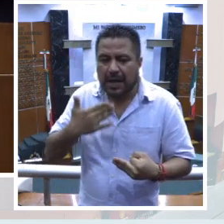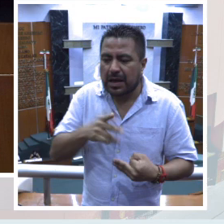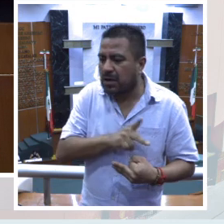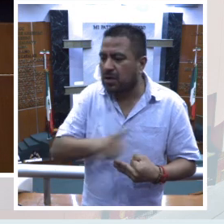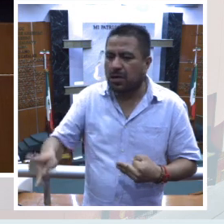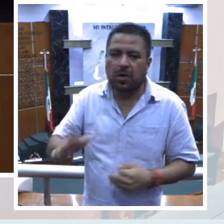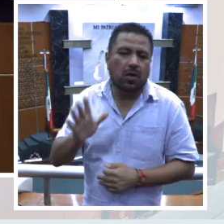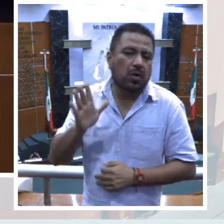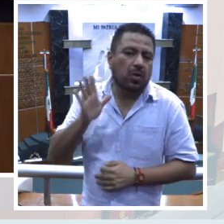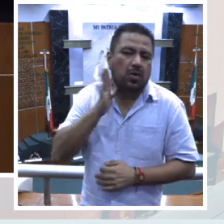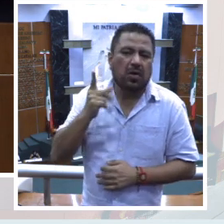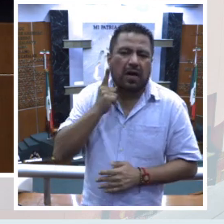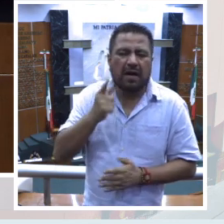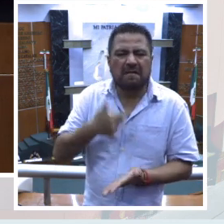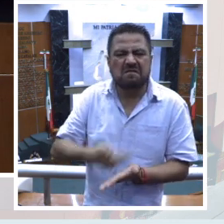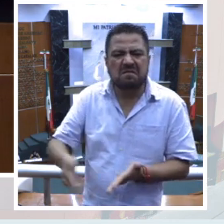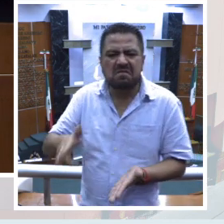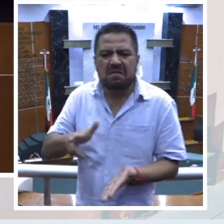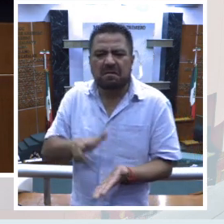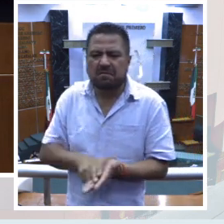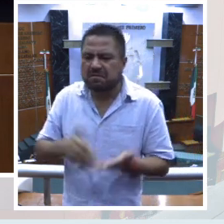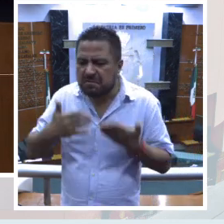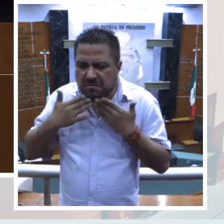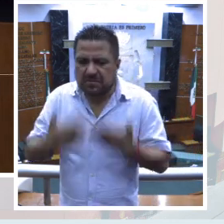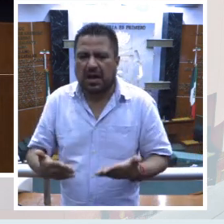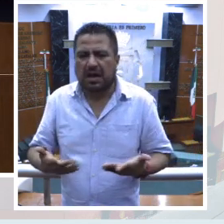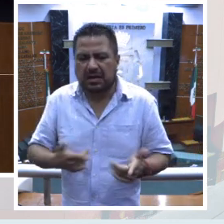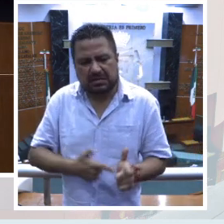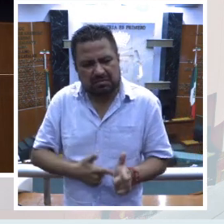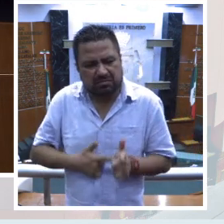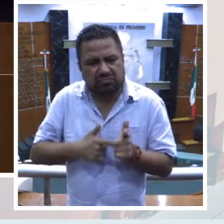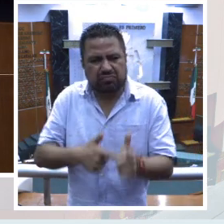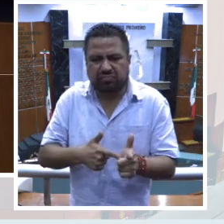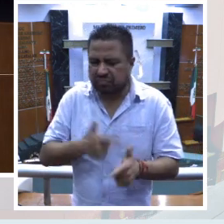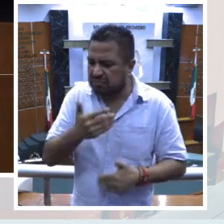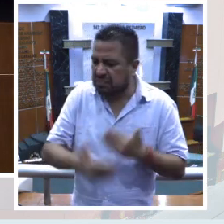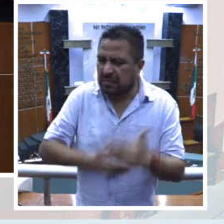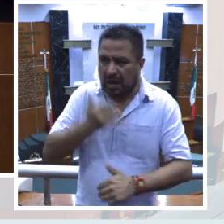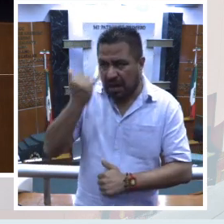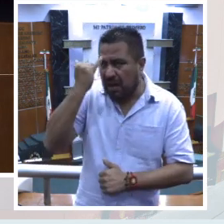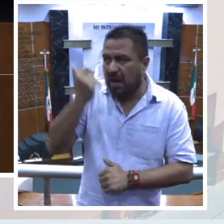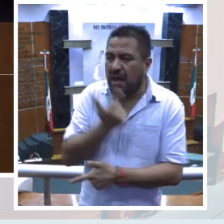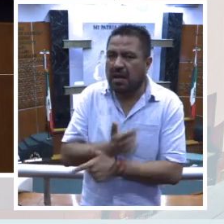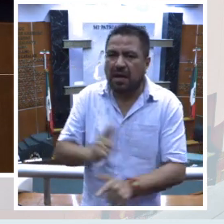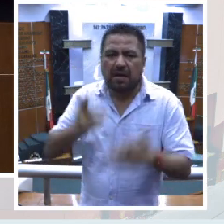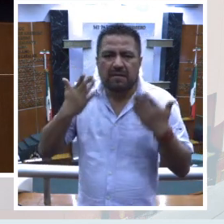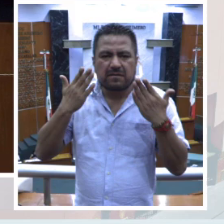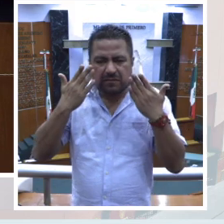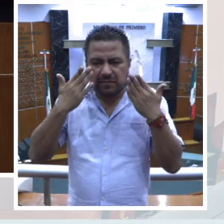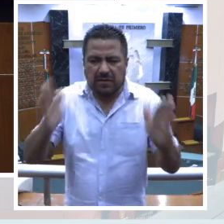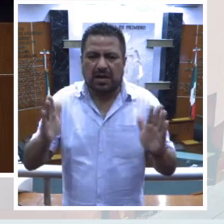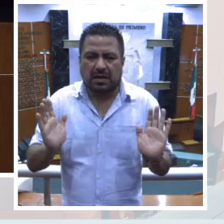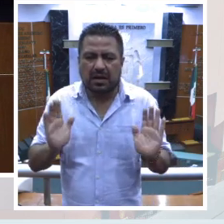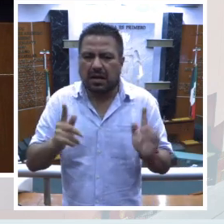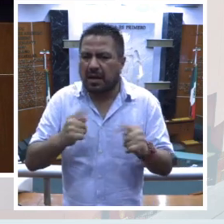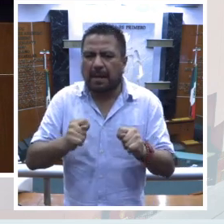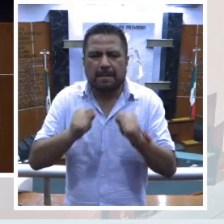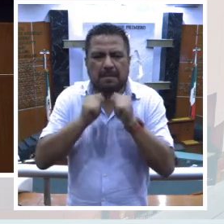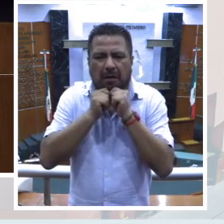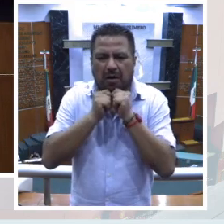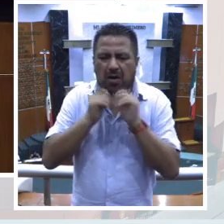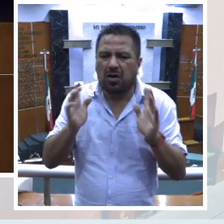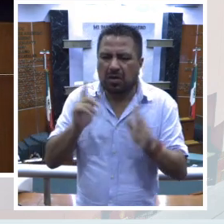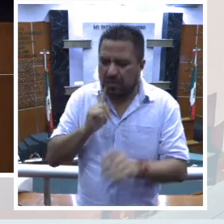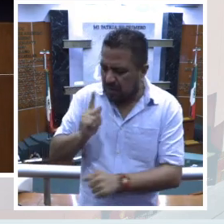congreso de valientes sigamos tras nuestras ideales de libertad No importa que